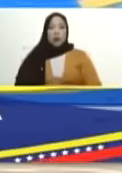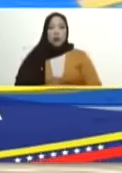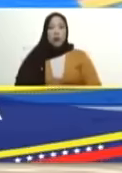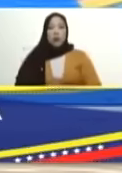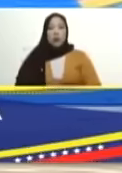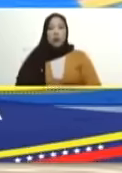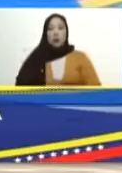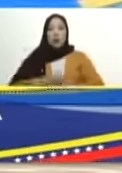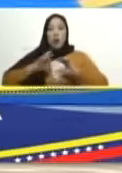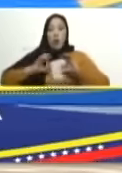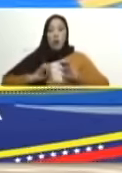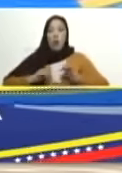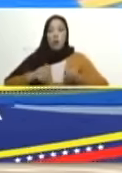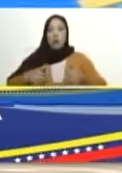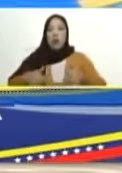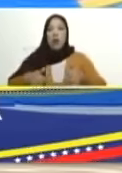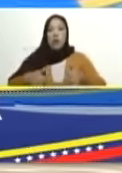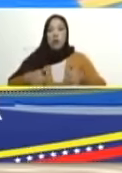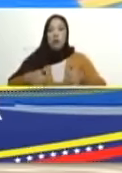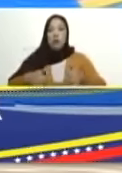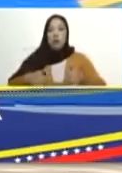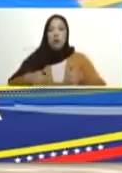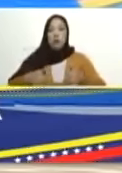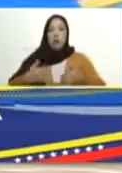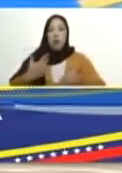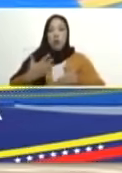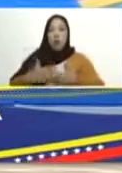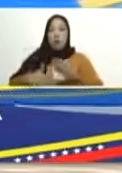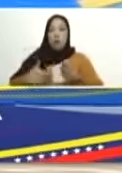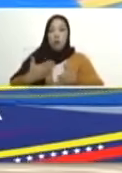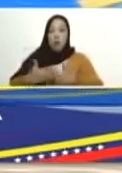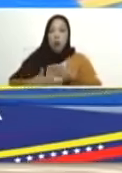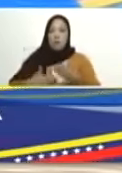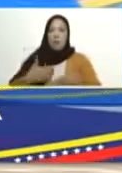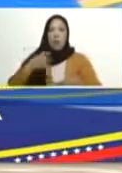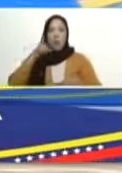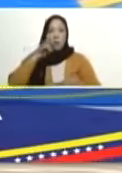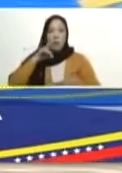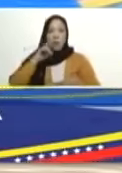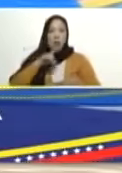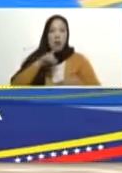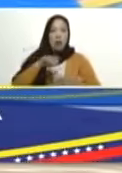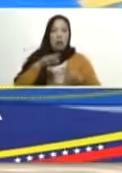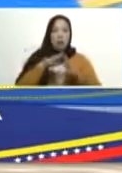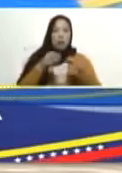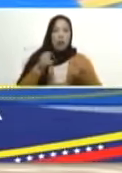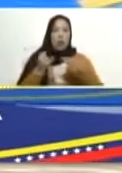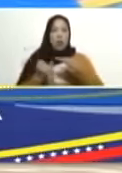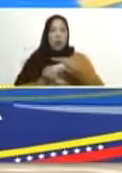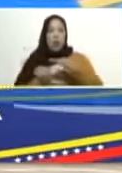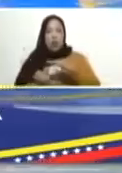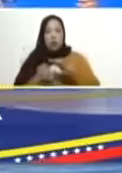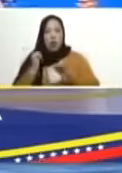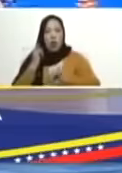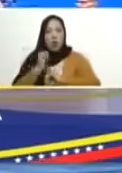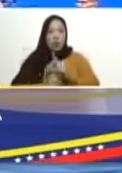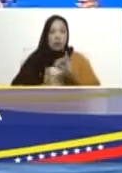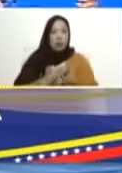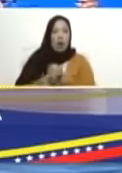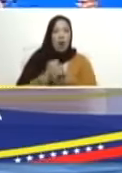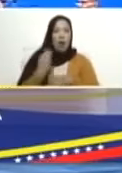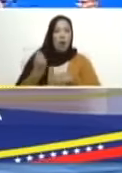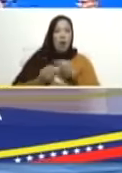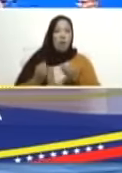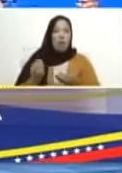comenzaron a desmoronarse, pues, todas las instituciones internacionales.